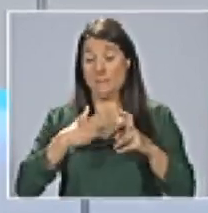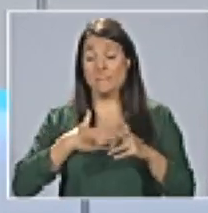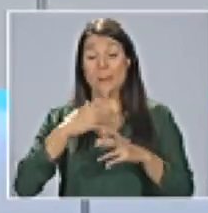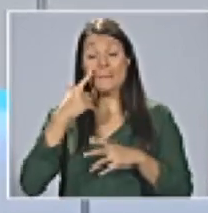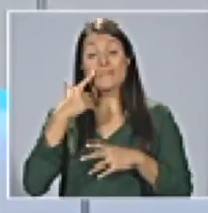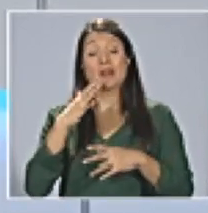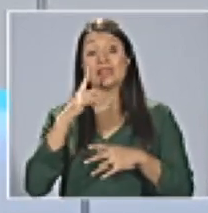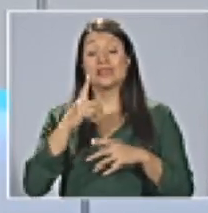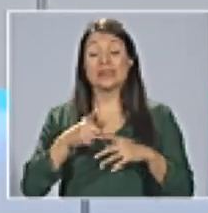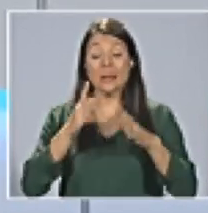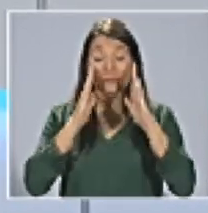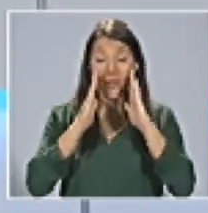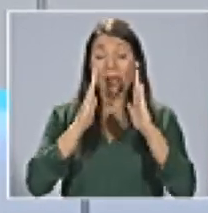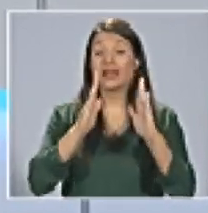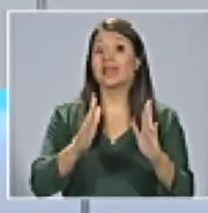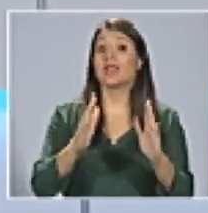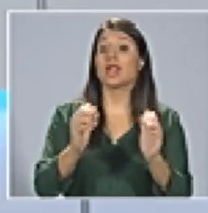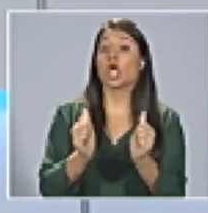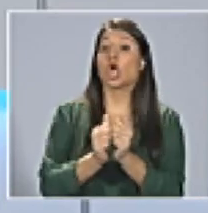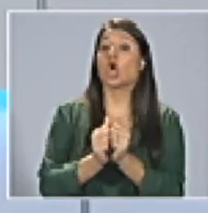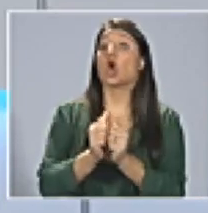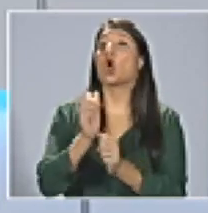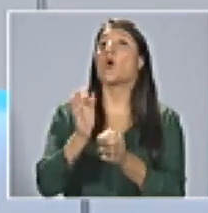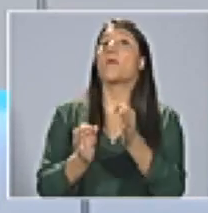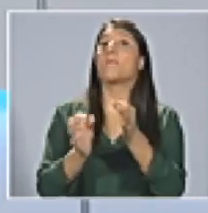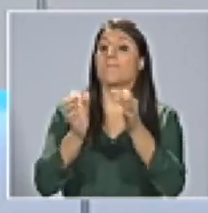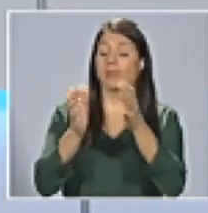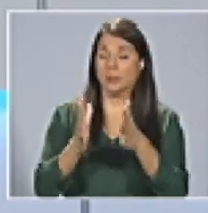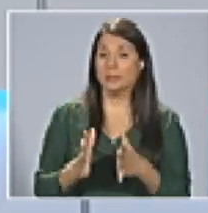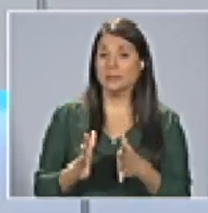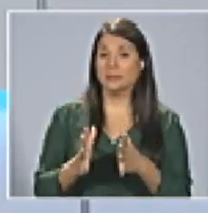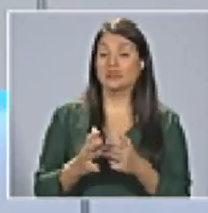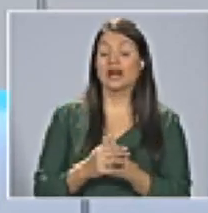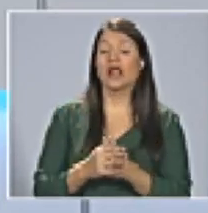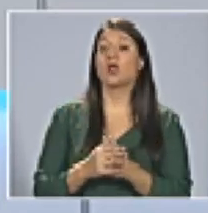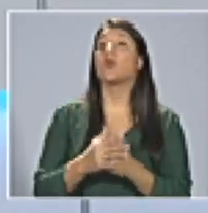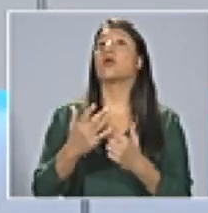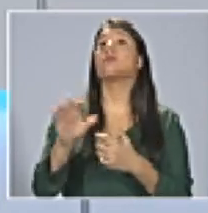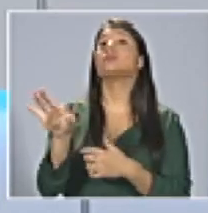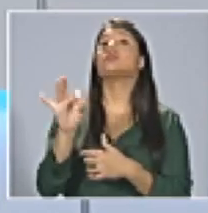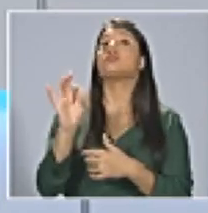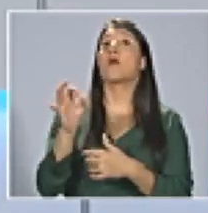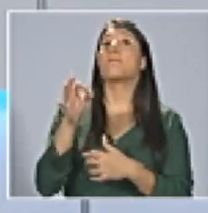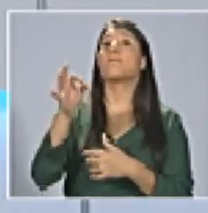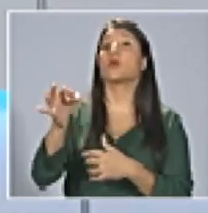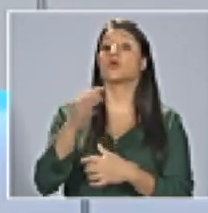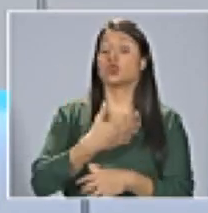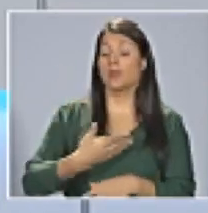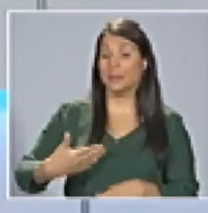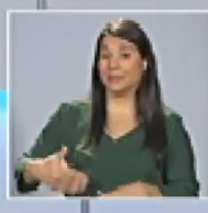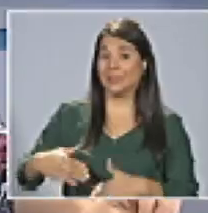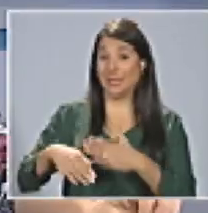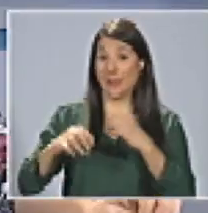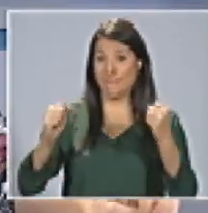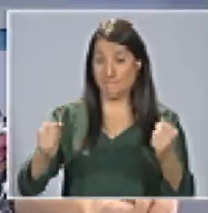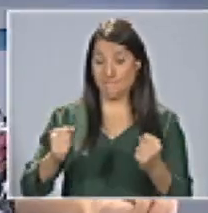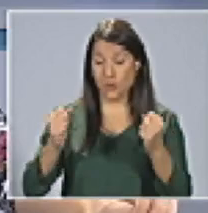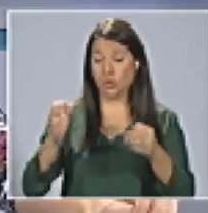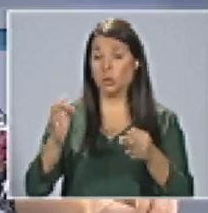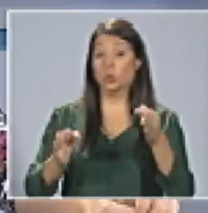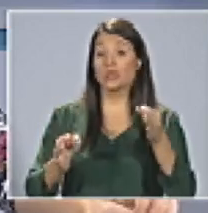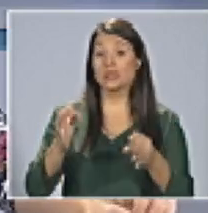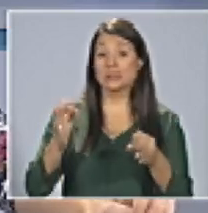resolver necesariamente con magistrados suplentes, que es la elección del próximo presidente o presidenta del Poder Judicial y